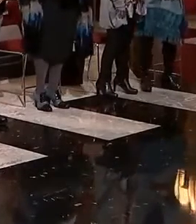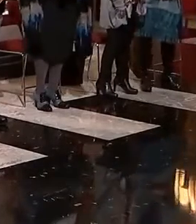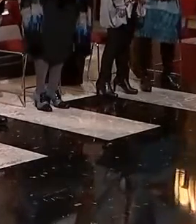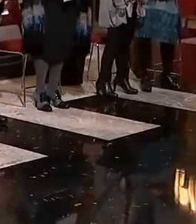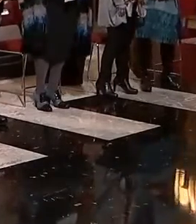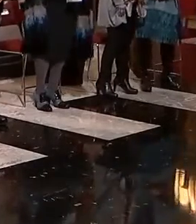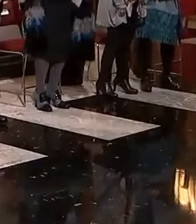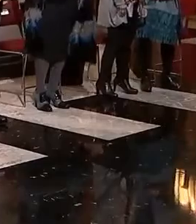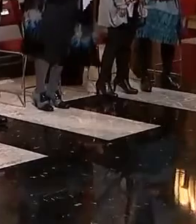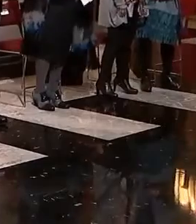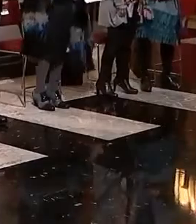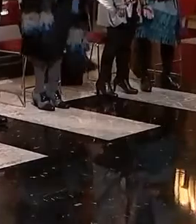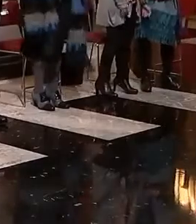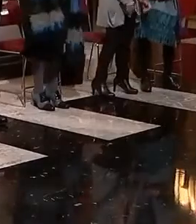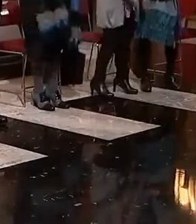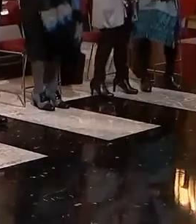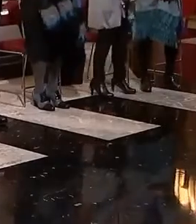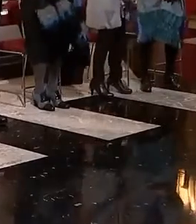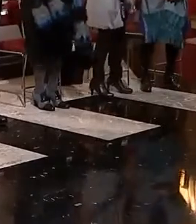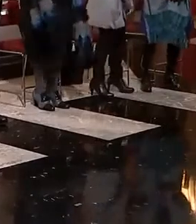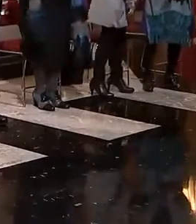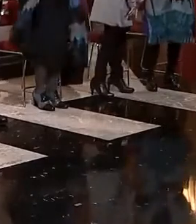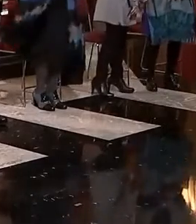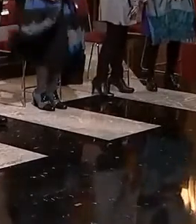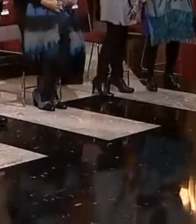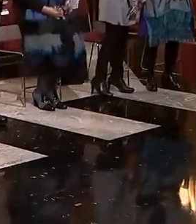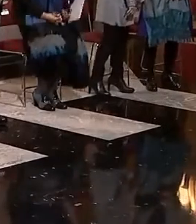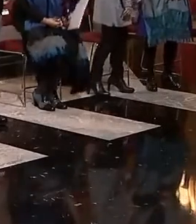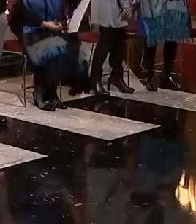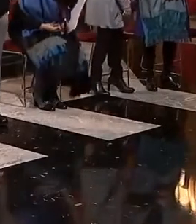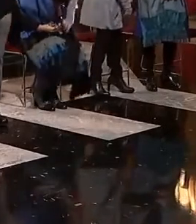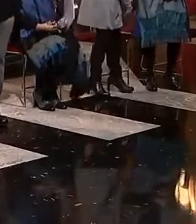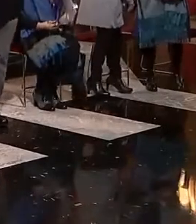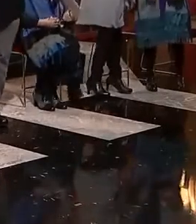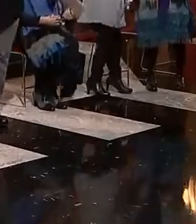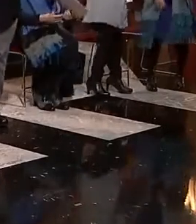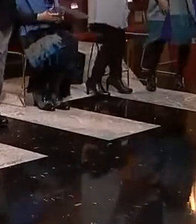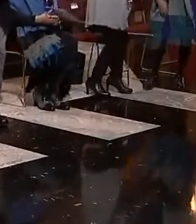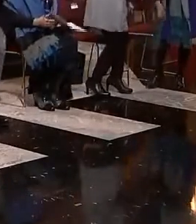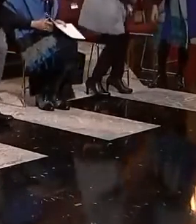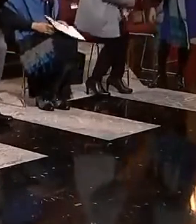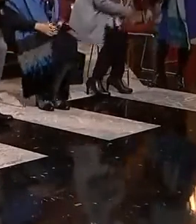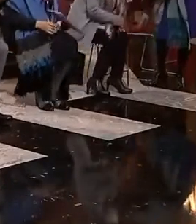Invitamos a los integrantes del Presidium, sean tan amables de tomar sus asientos.